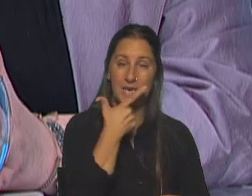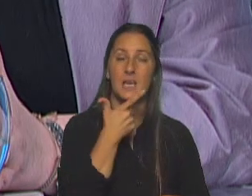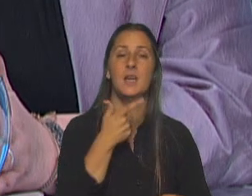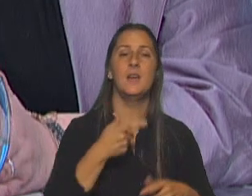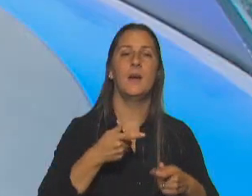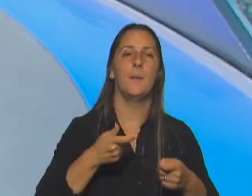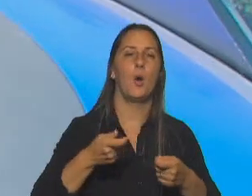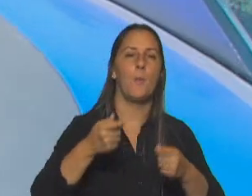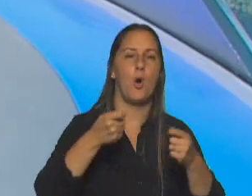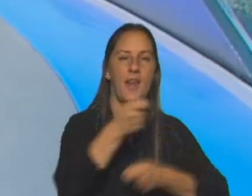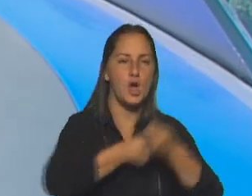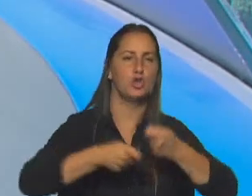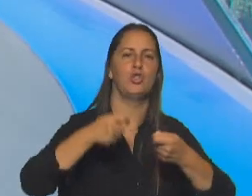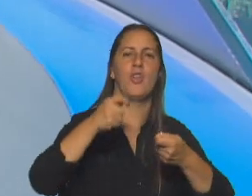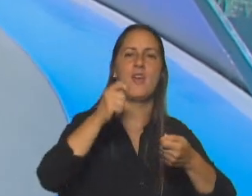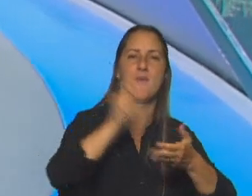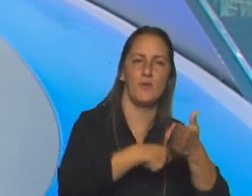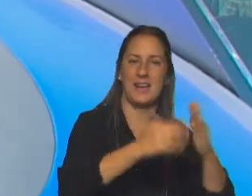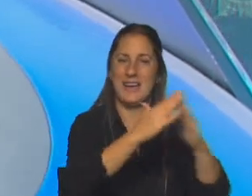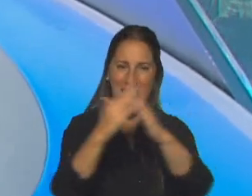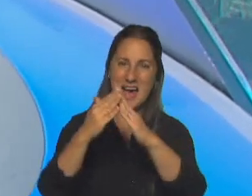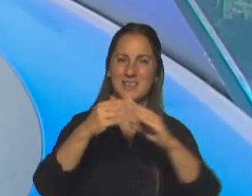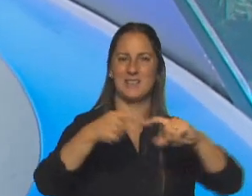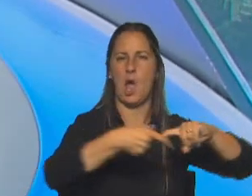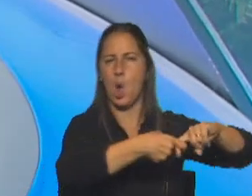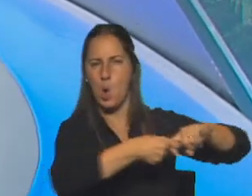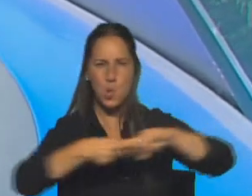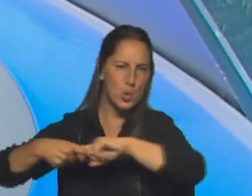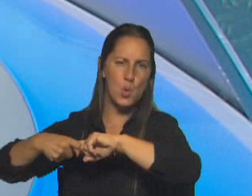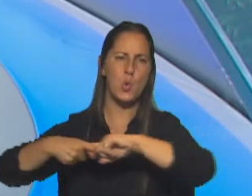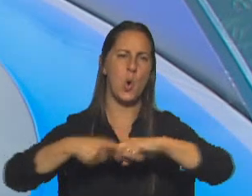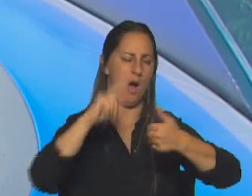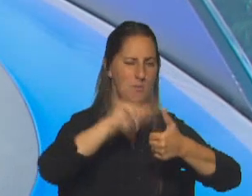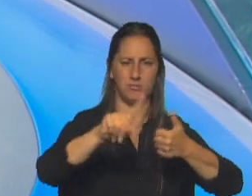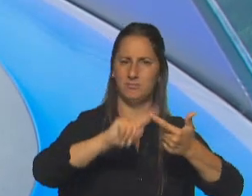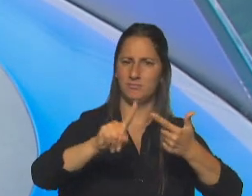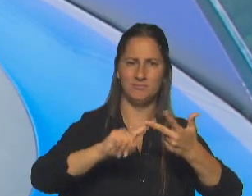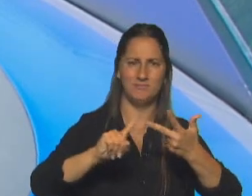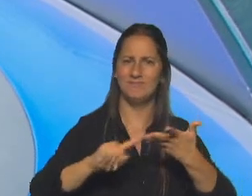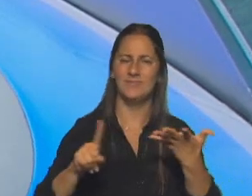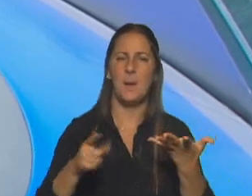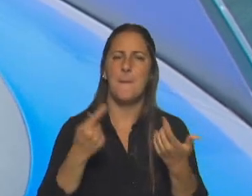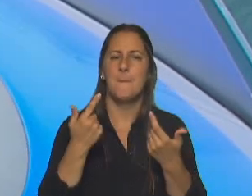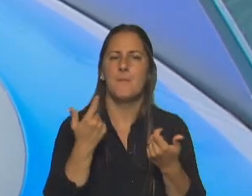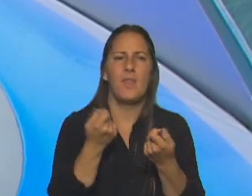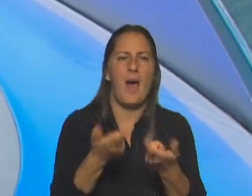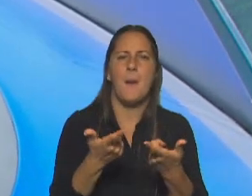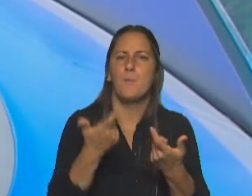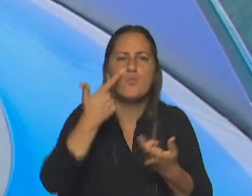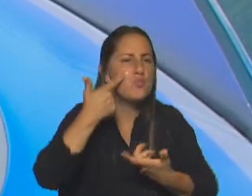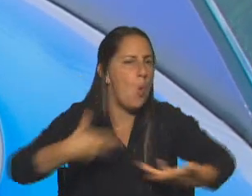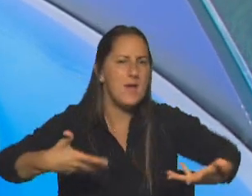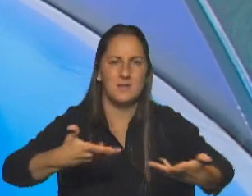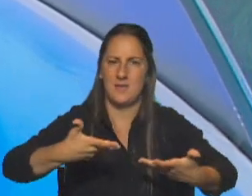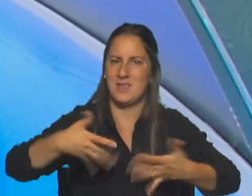negocios inmobiliarios hasta negocios de las grúas, en detrimento de las cuestiones concretas y reales que le está pasando a la mayoría